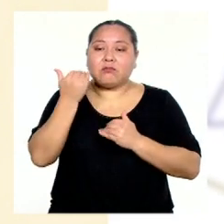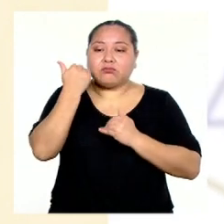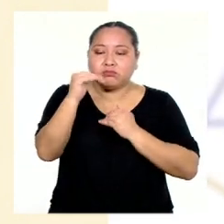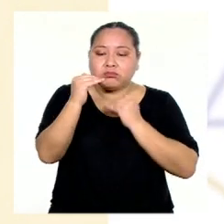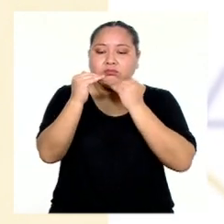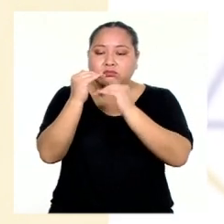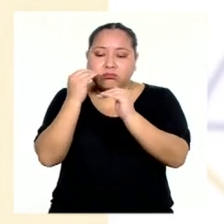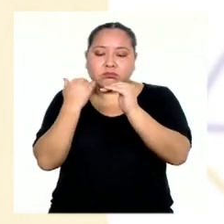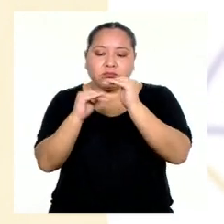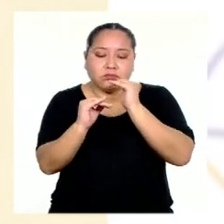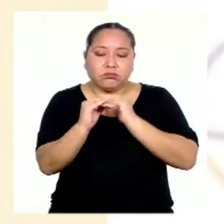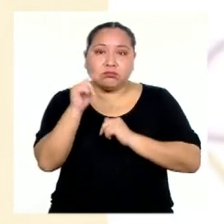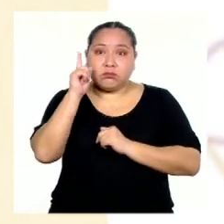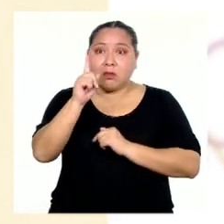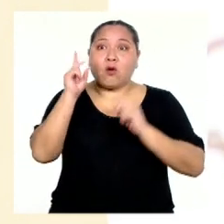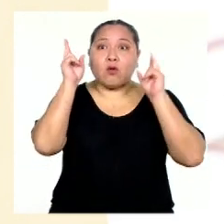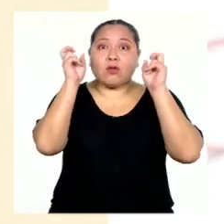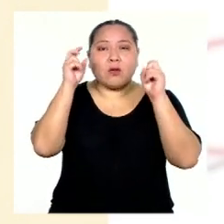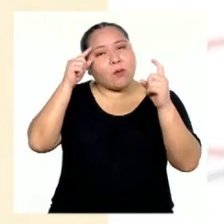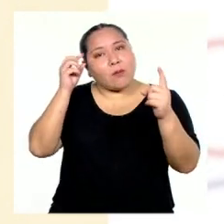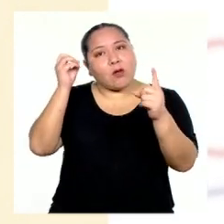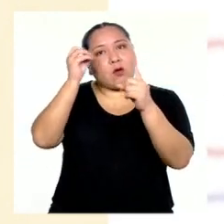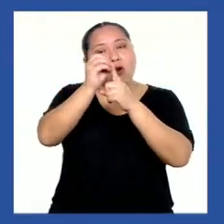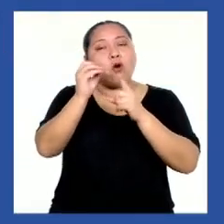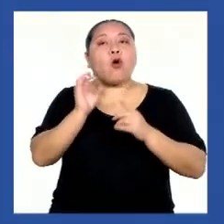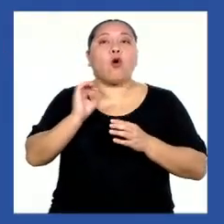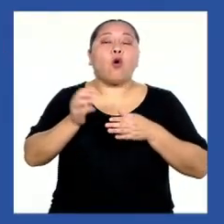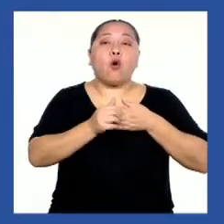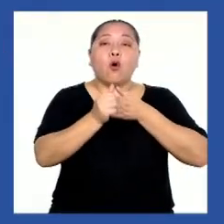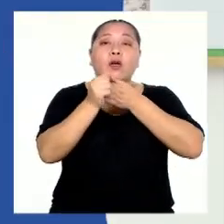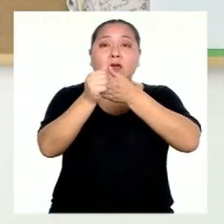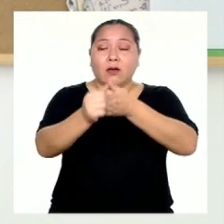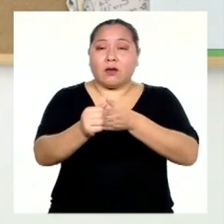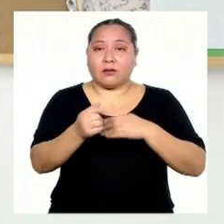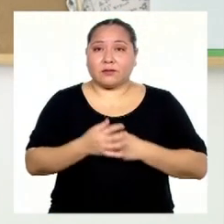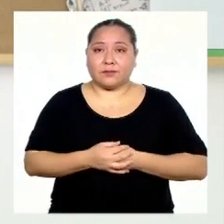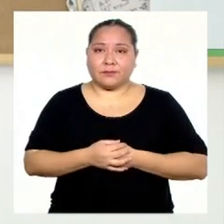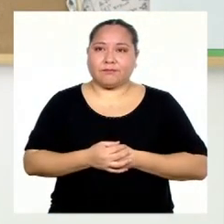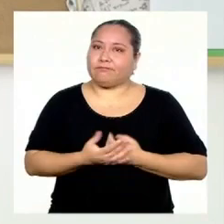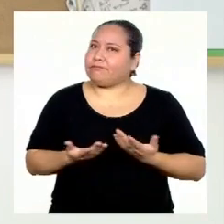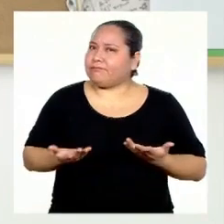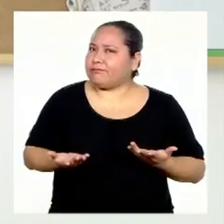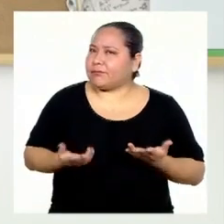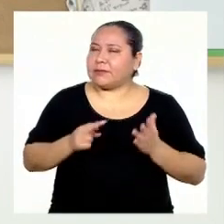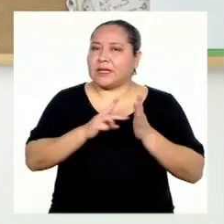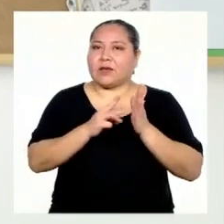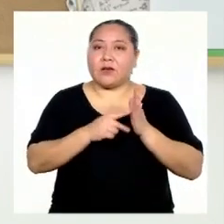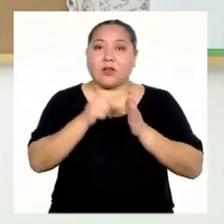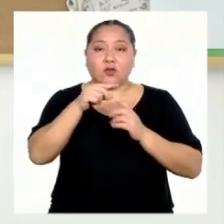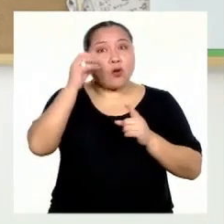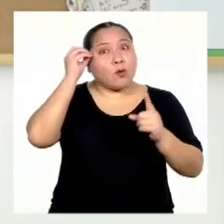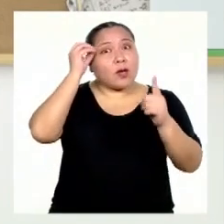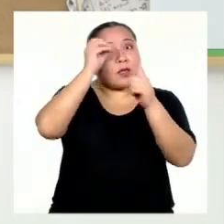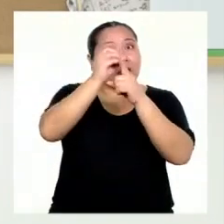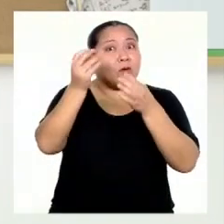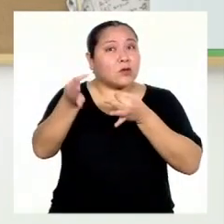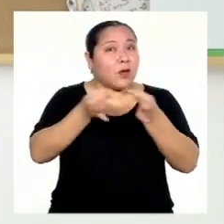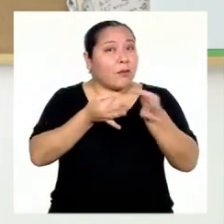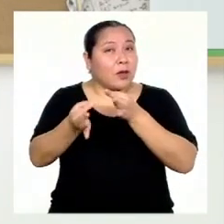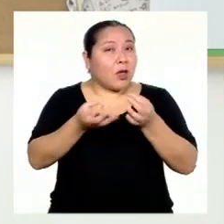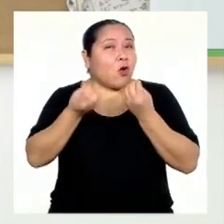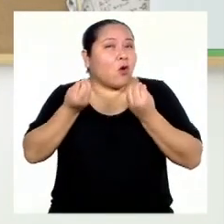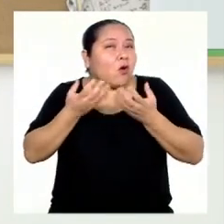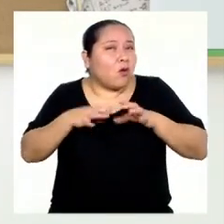tema en específico, para lograr un fin o para orientarnos. Es decir, que su propósito es explicarnos